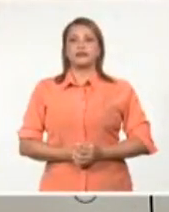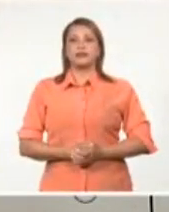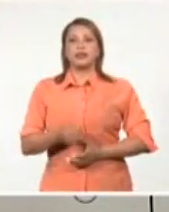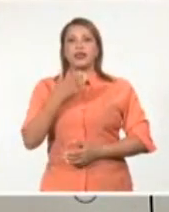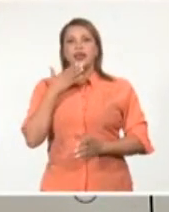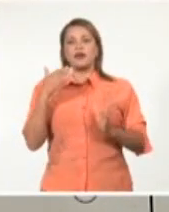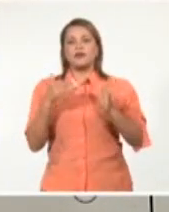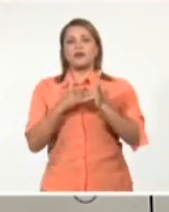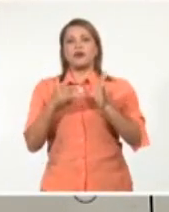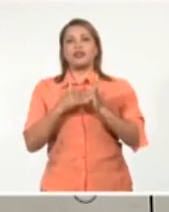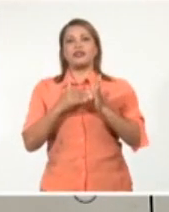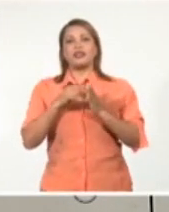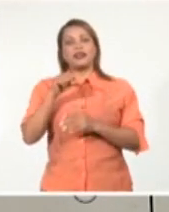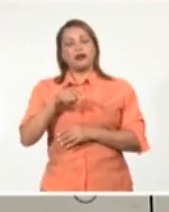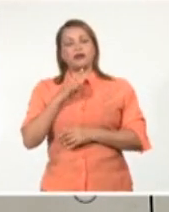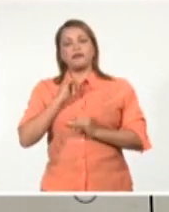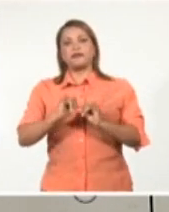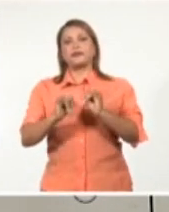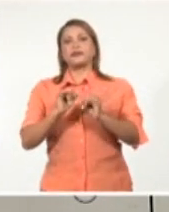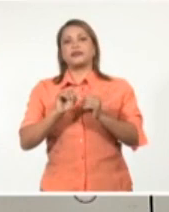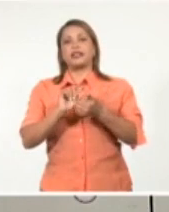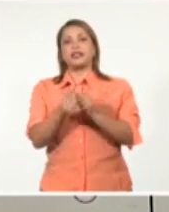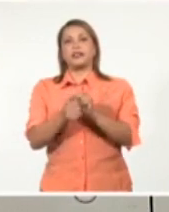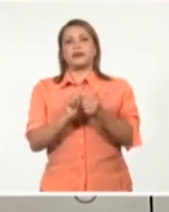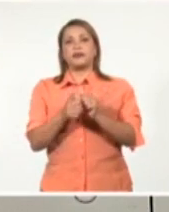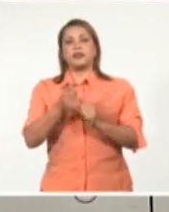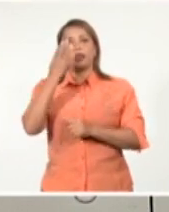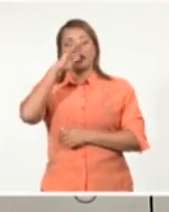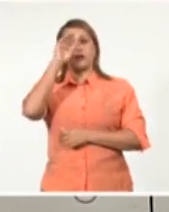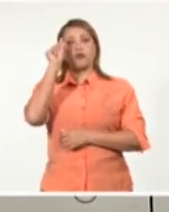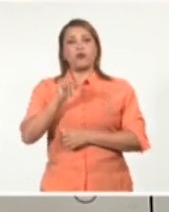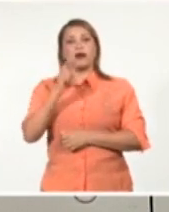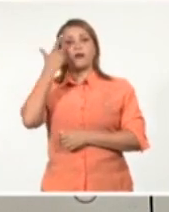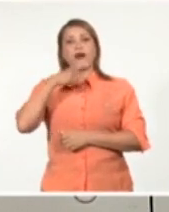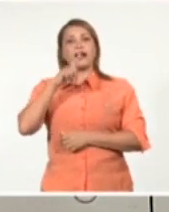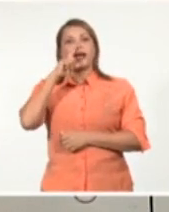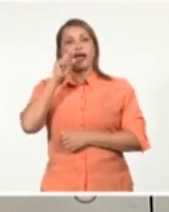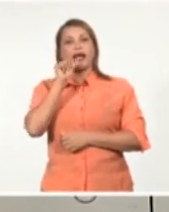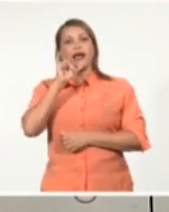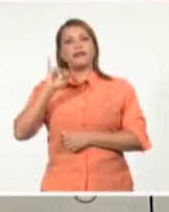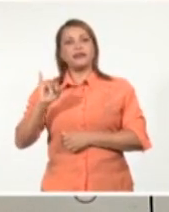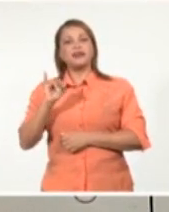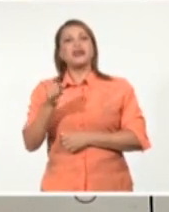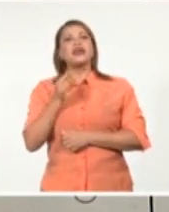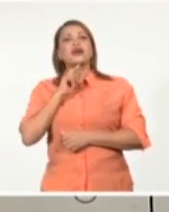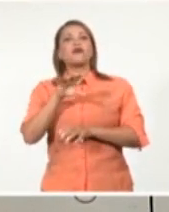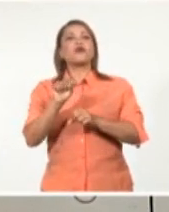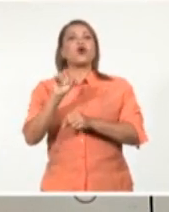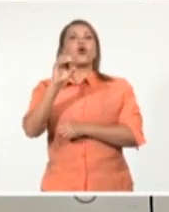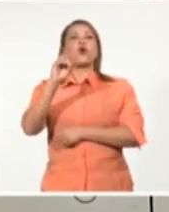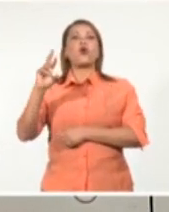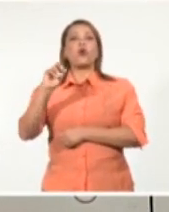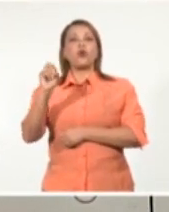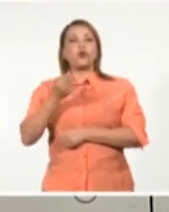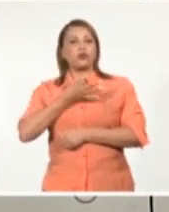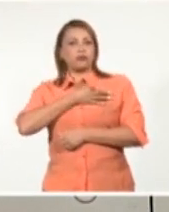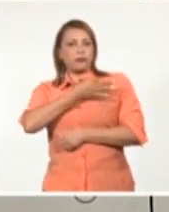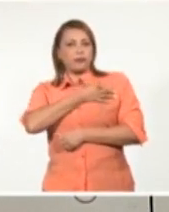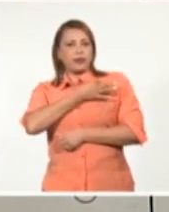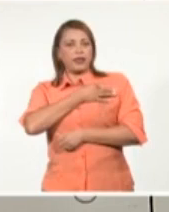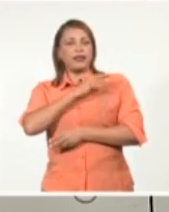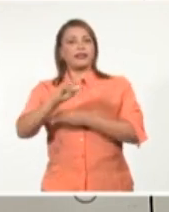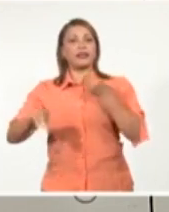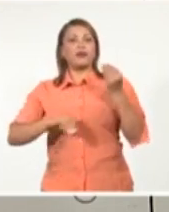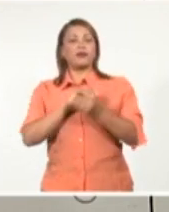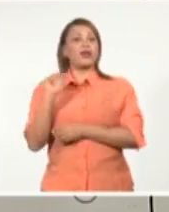Muy buenas tardes actualidad deportiva el cubano Andy Granda conquistó hoy la medalla de oro en la división de más de 100 kilogramos y se convirtió